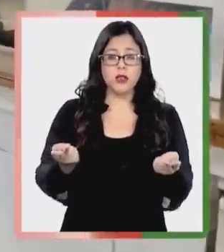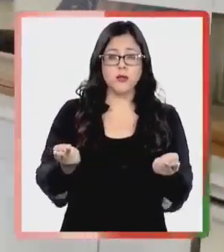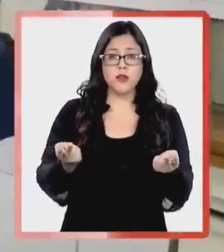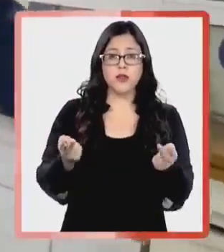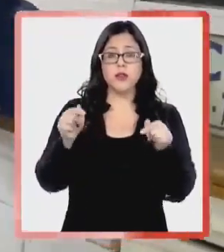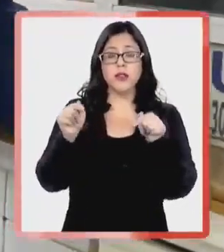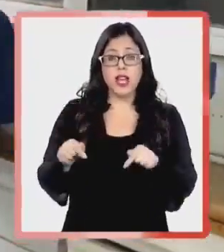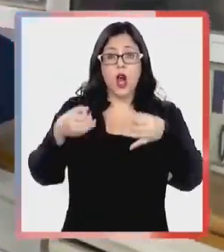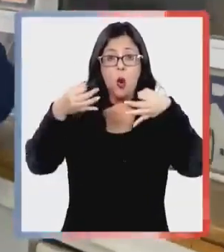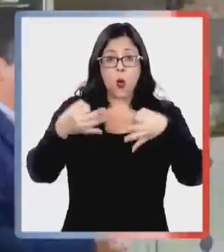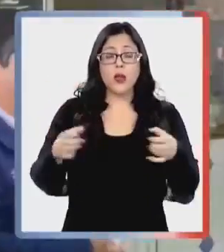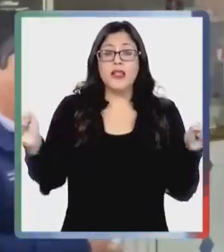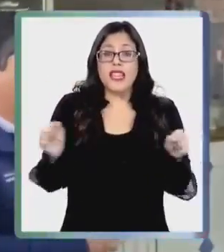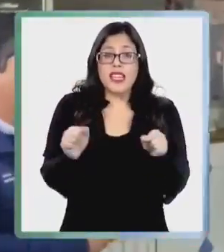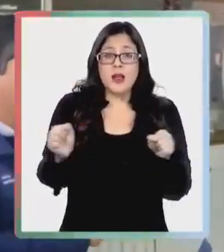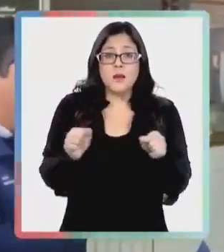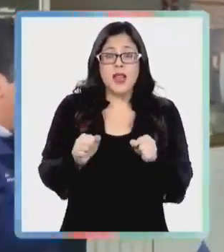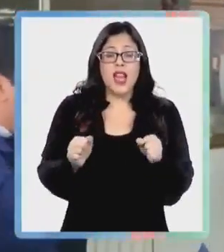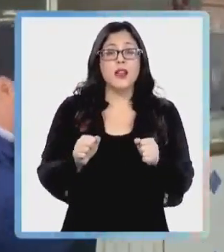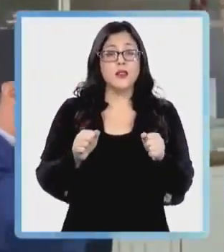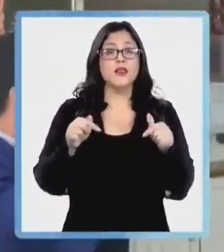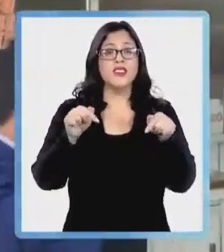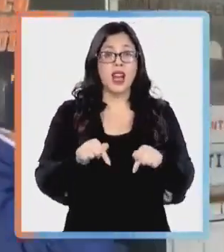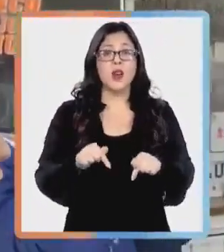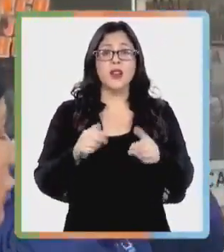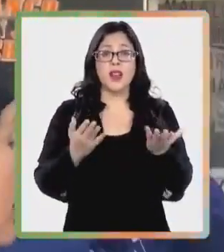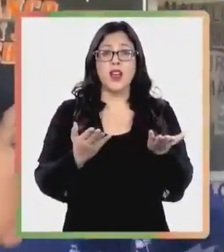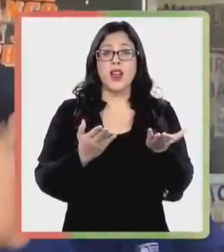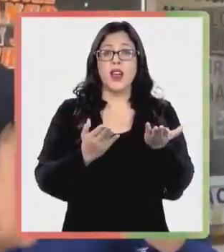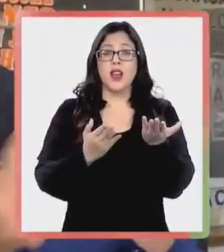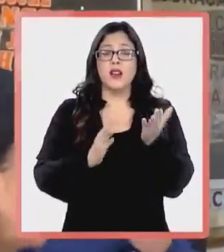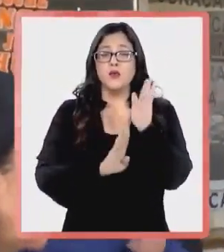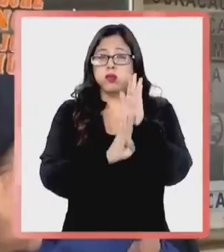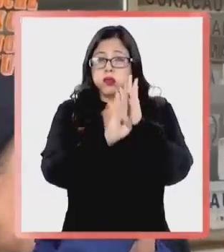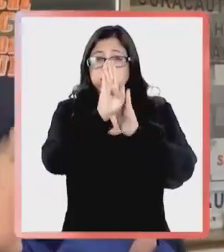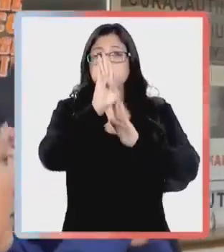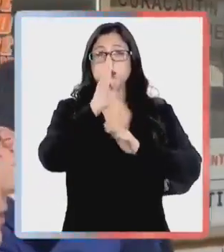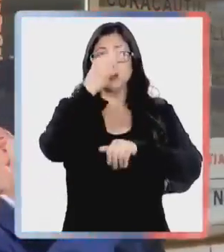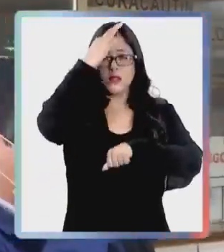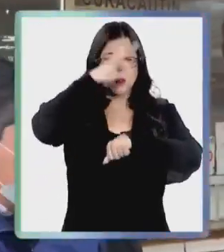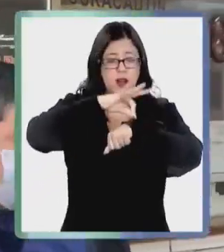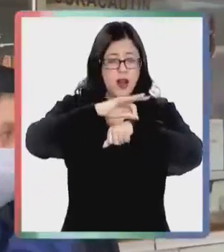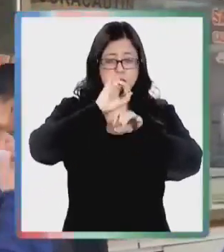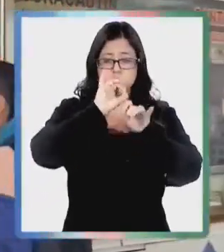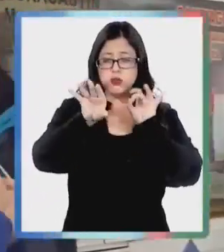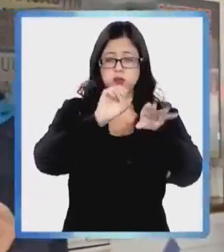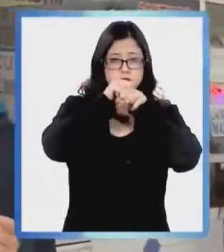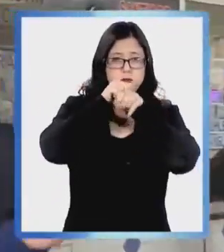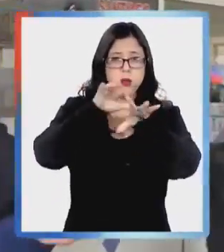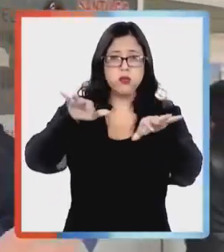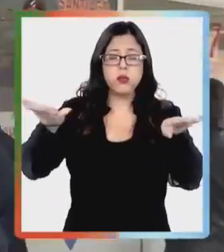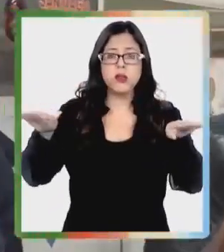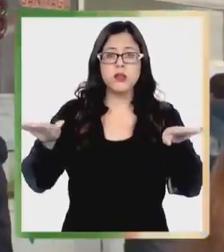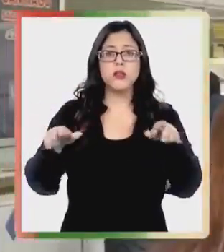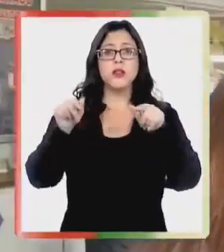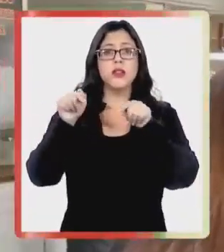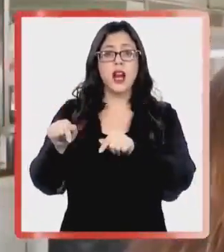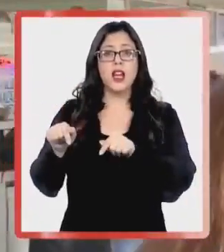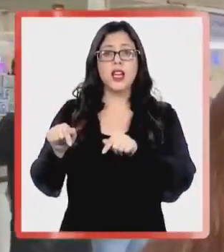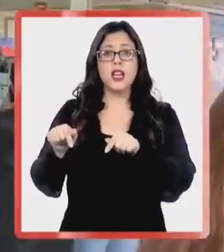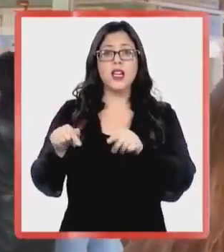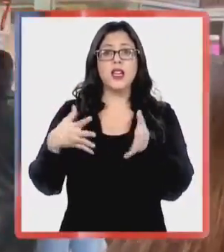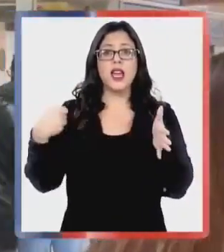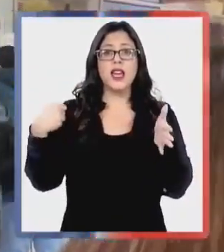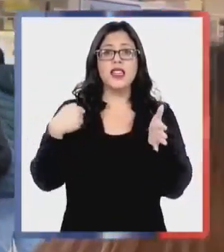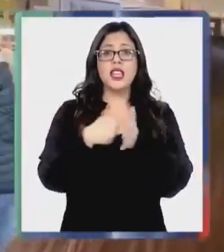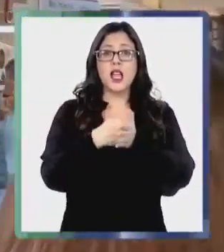público, en una temporada de invierno en la que se ha registrado una mayor circulación de este tipo de virus. Estamos en el terminal